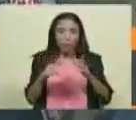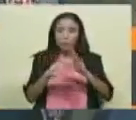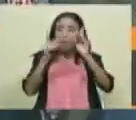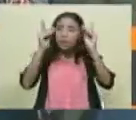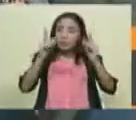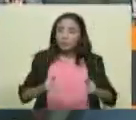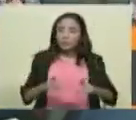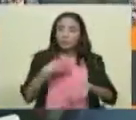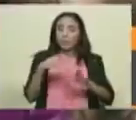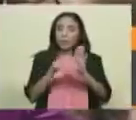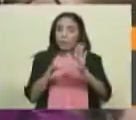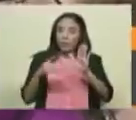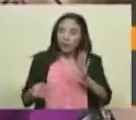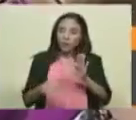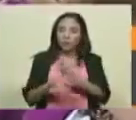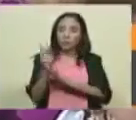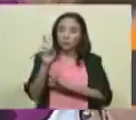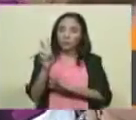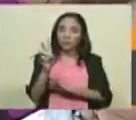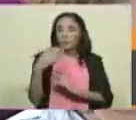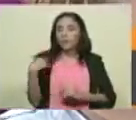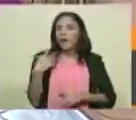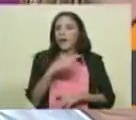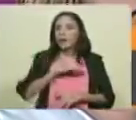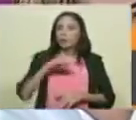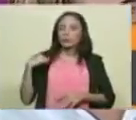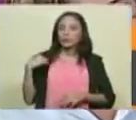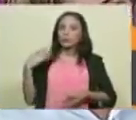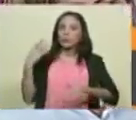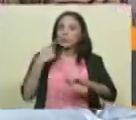como nosotros no nos metemos en ningún lugar del mundo.